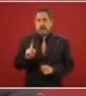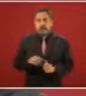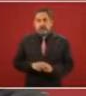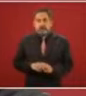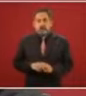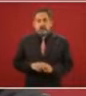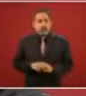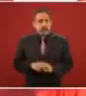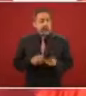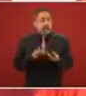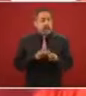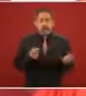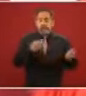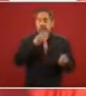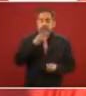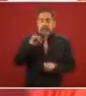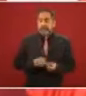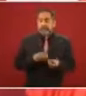solución,